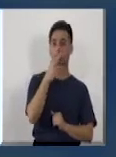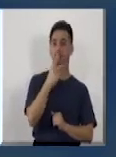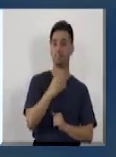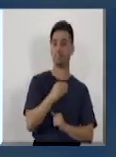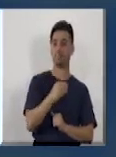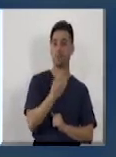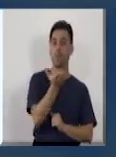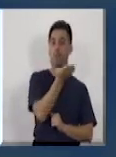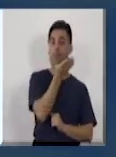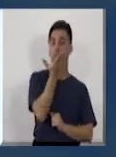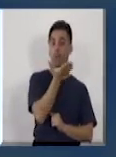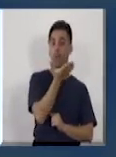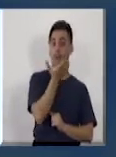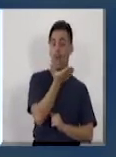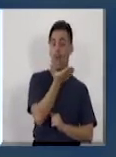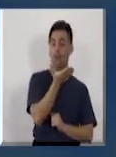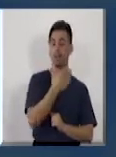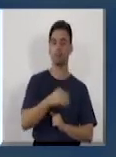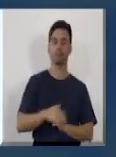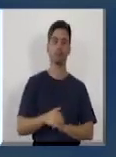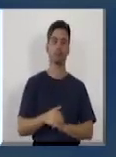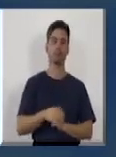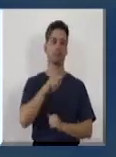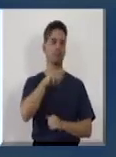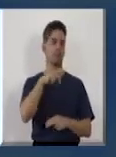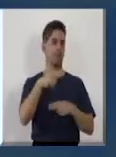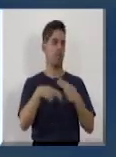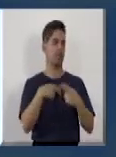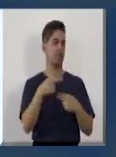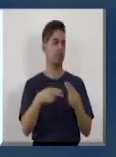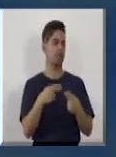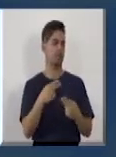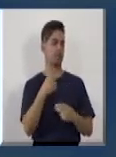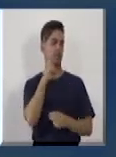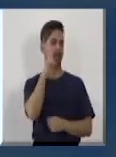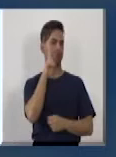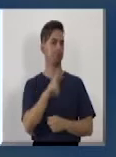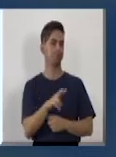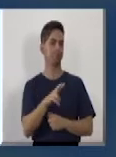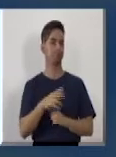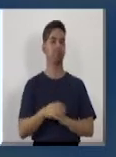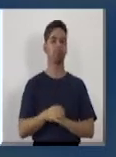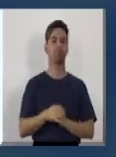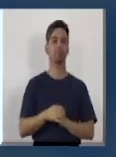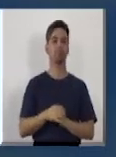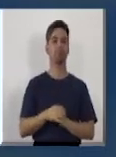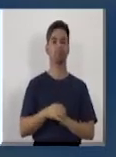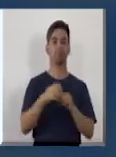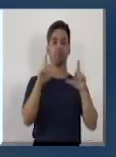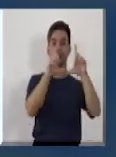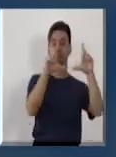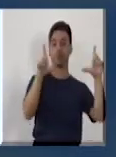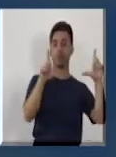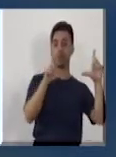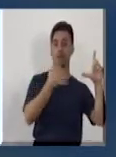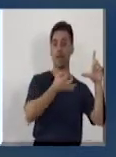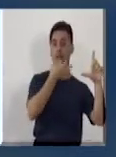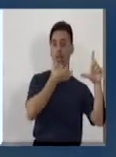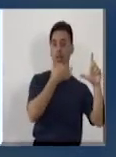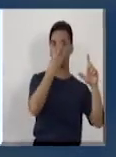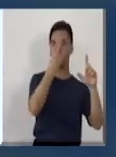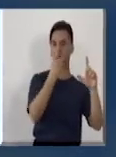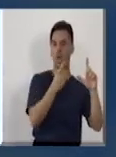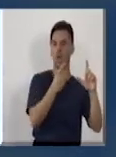el aire. ¿Y qué hicimos? Fuimos a la tabla que indicamos, buscamos el valor de la velocidad del aire y